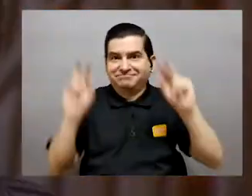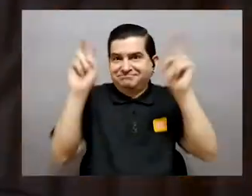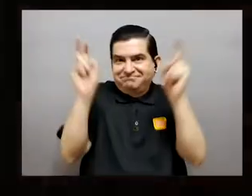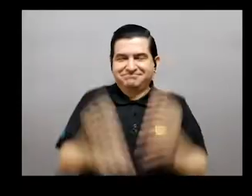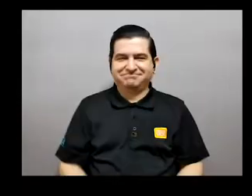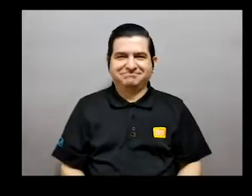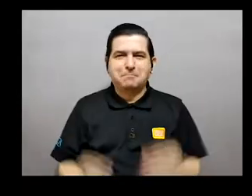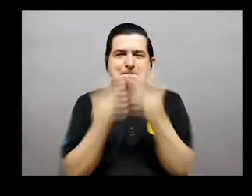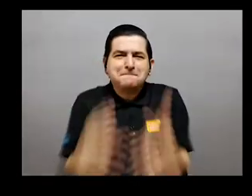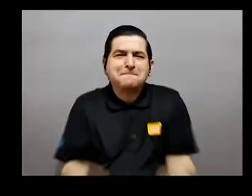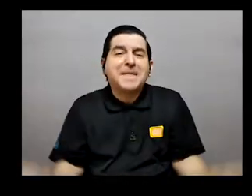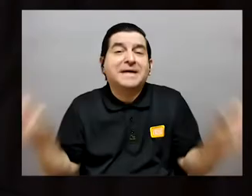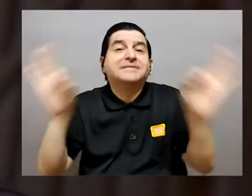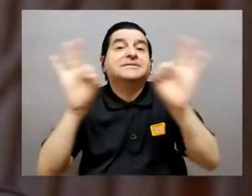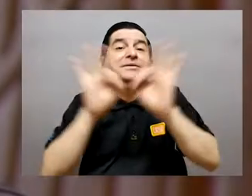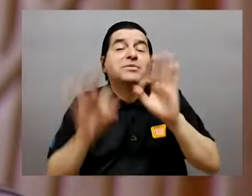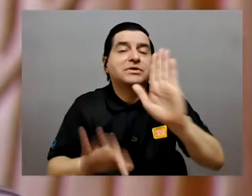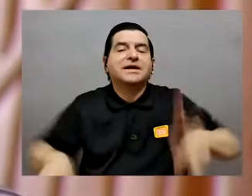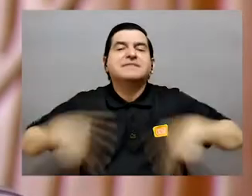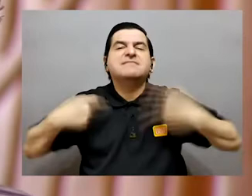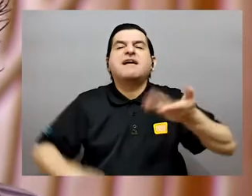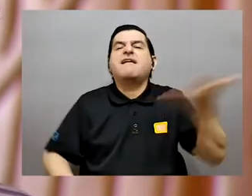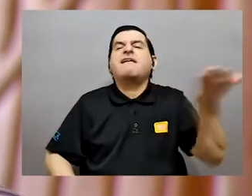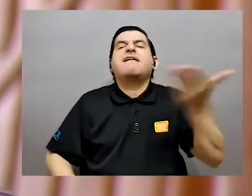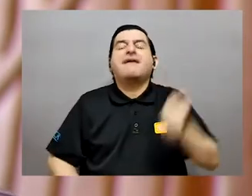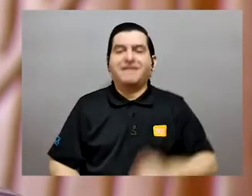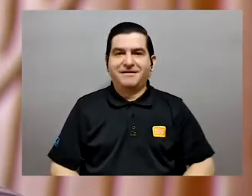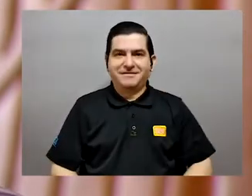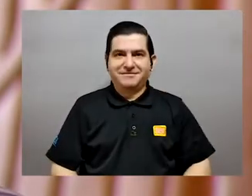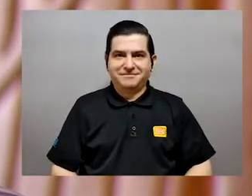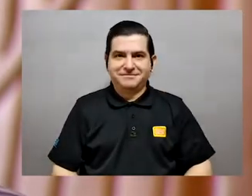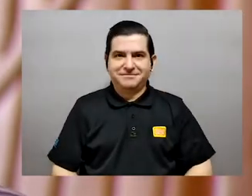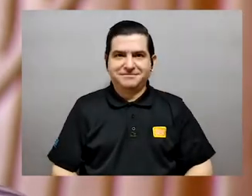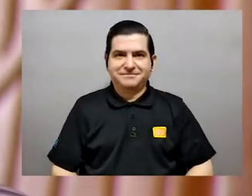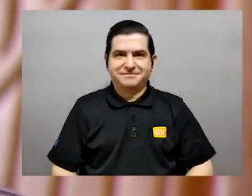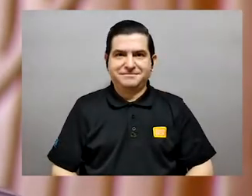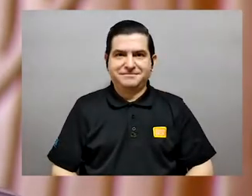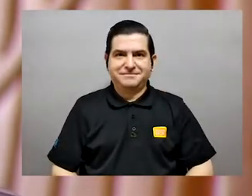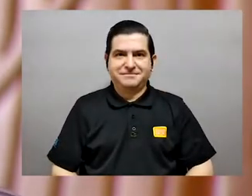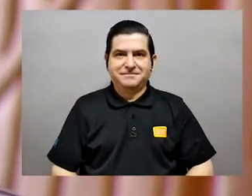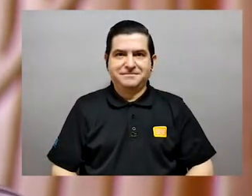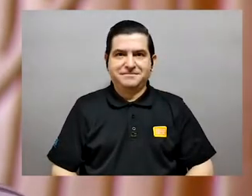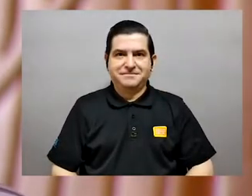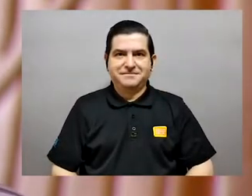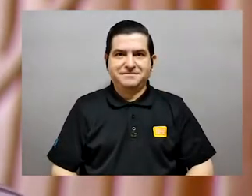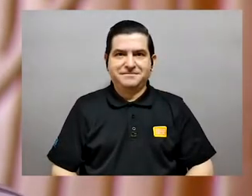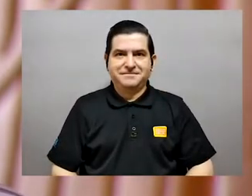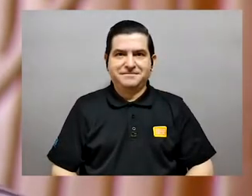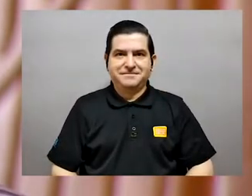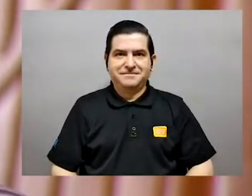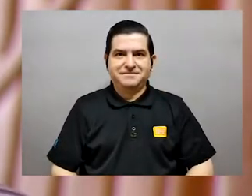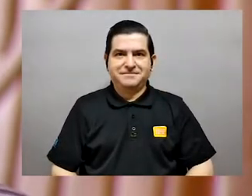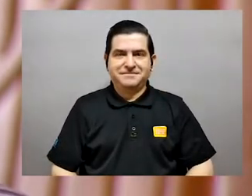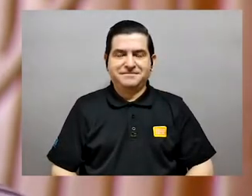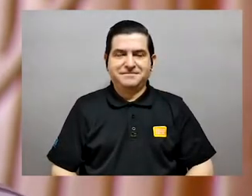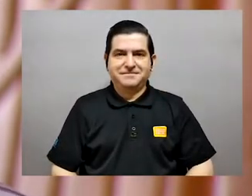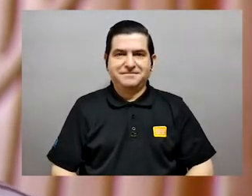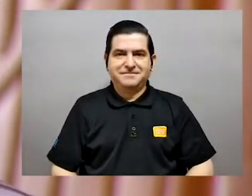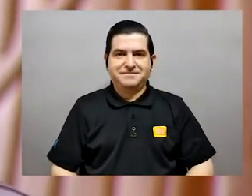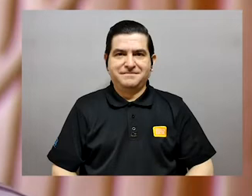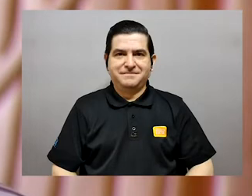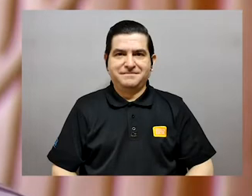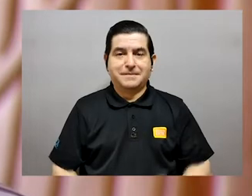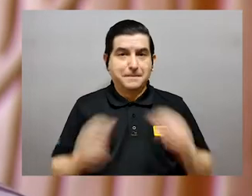no faltaba nada. Aparte de mis hijos y todo esto, el arte, el ser escultor.